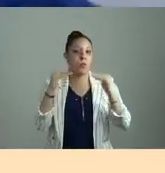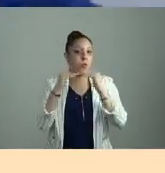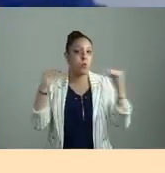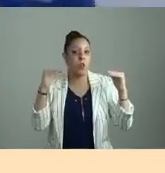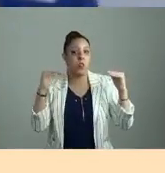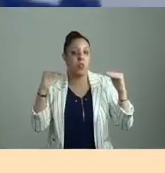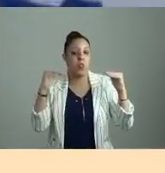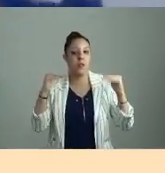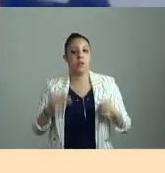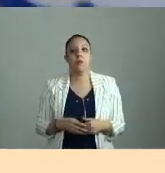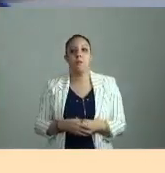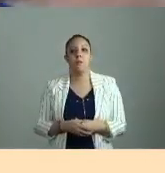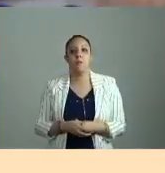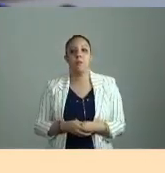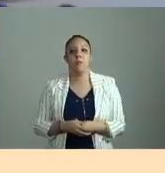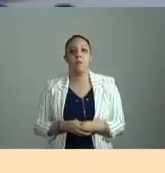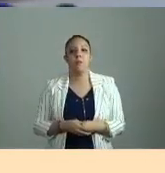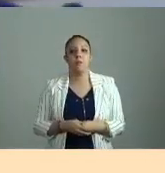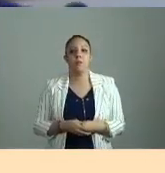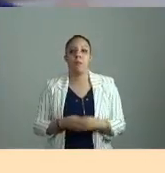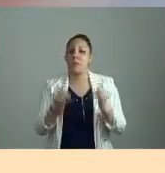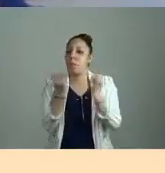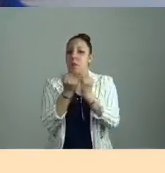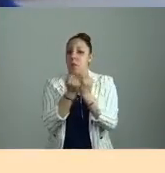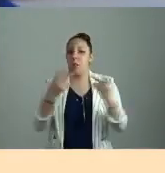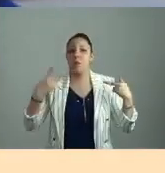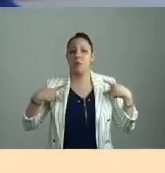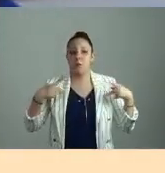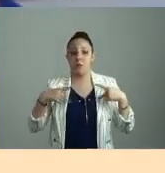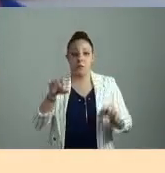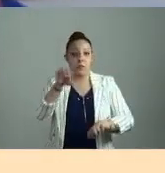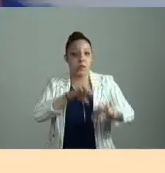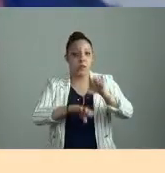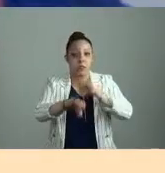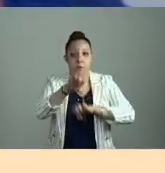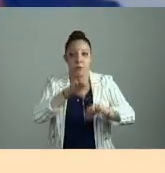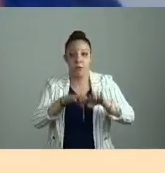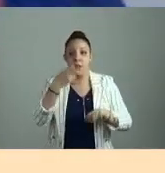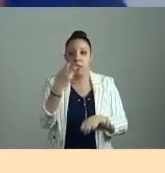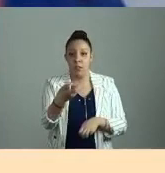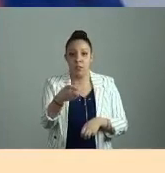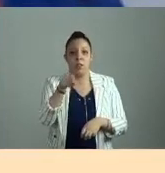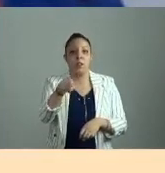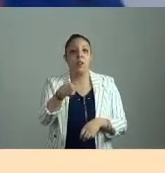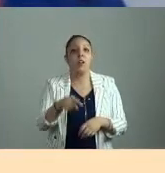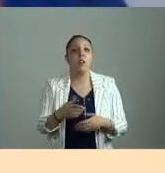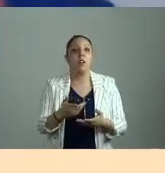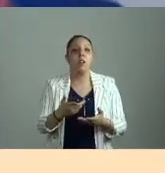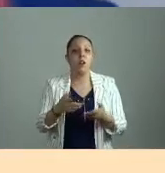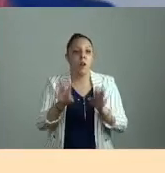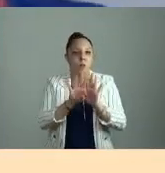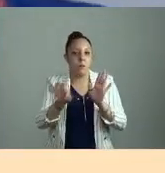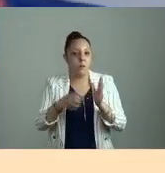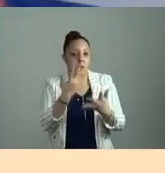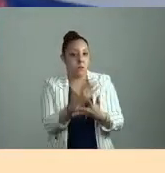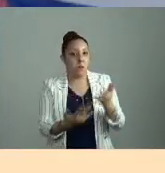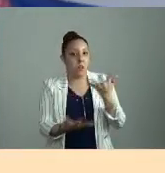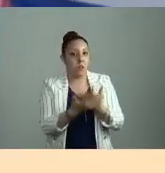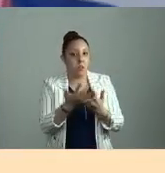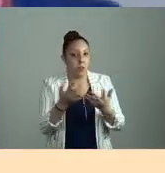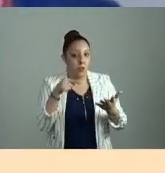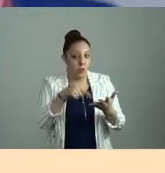proletariado va a tener en su mano esto esta tecnología